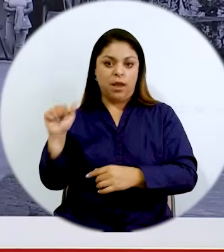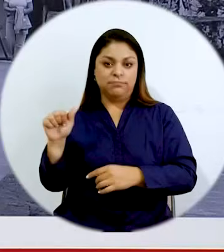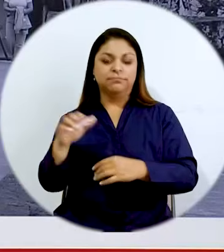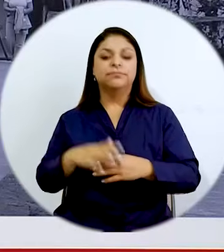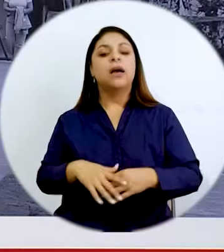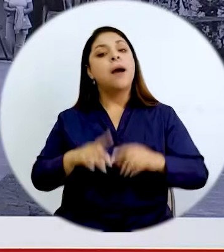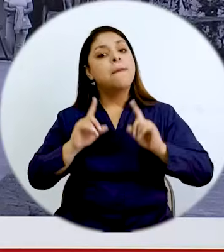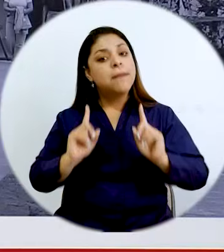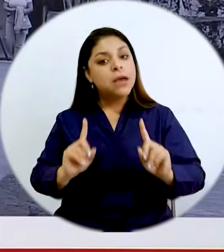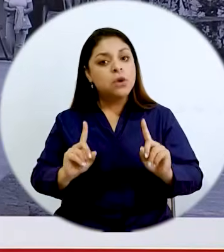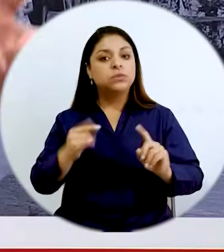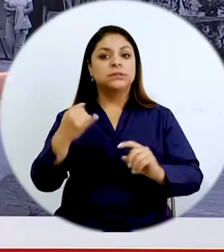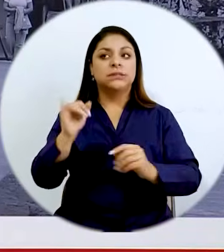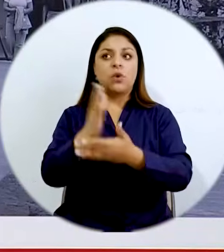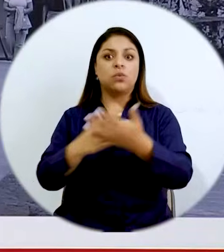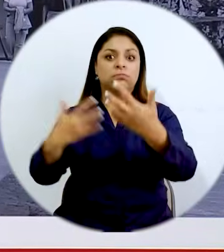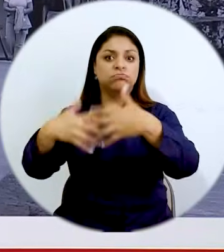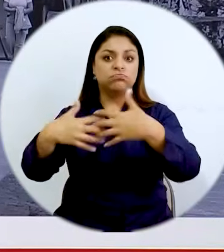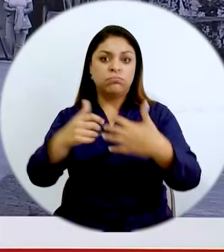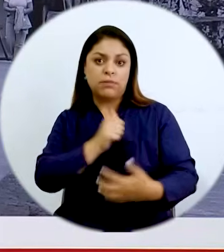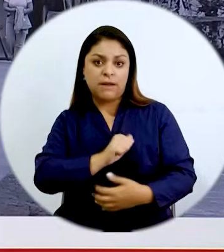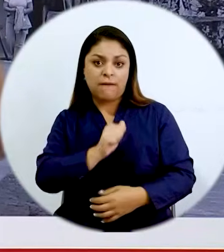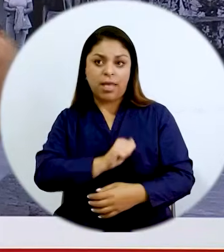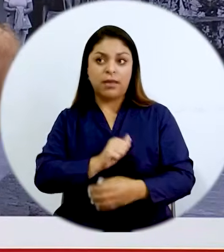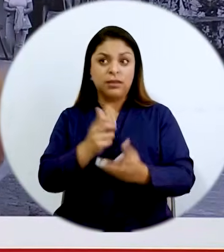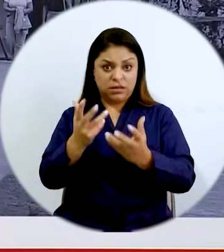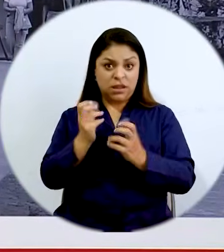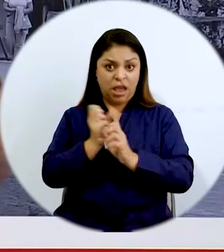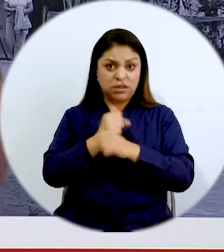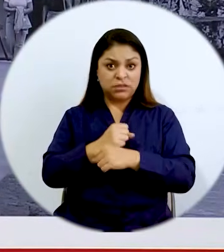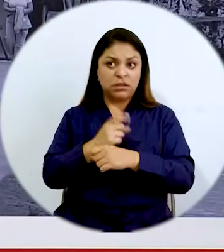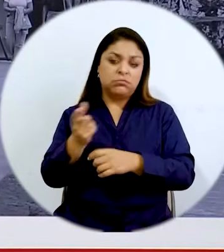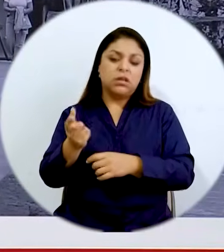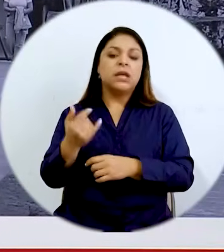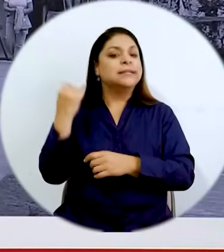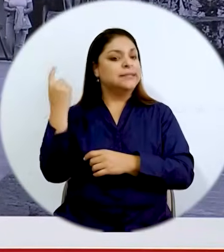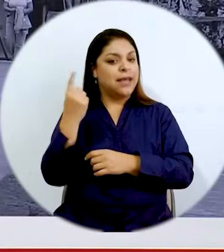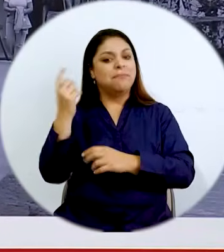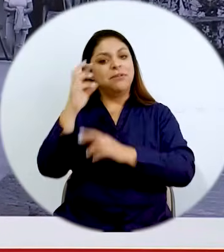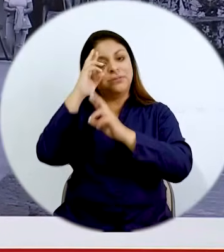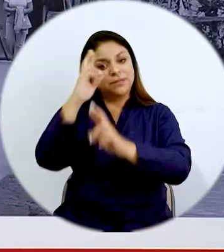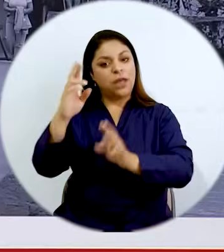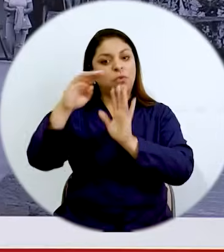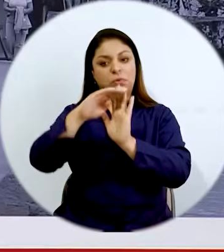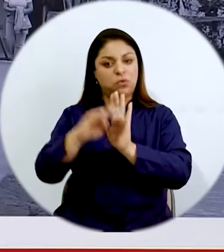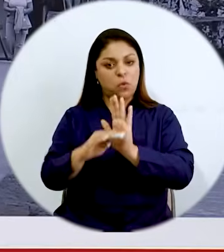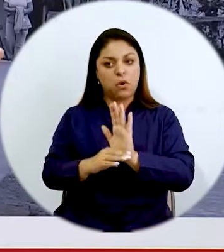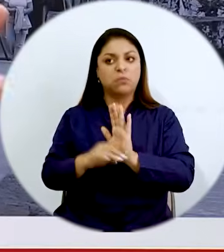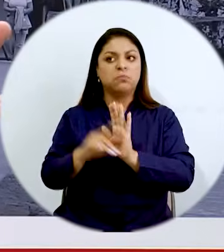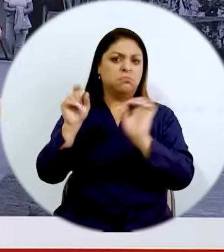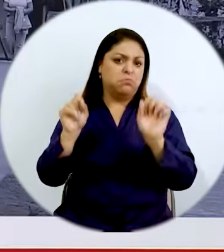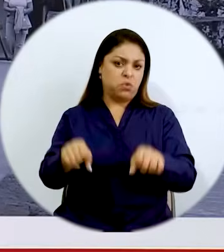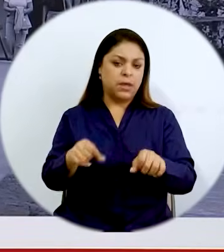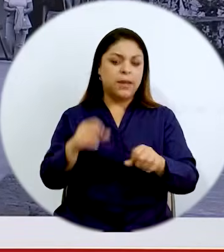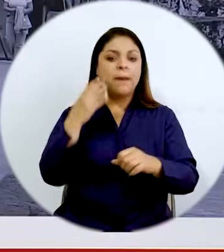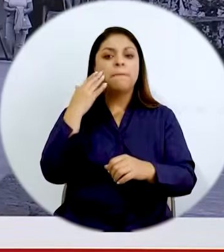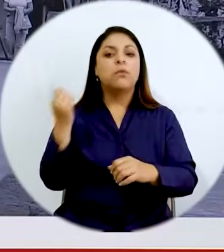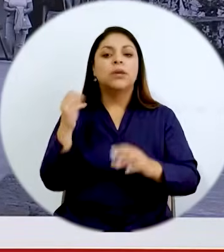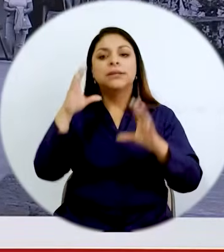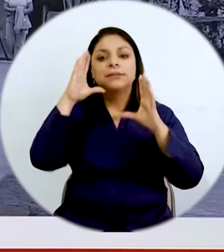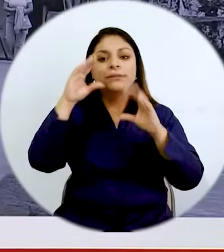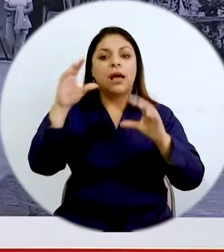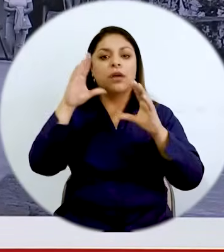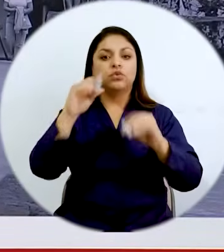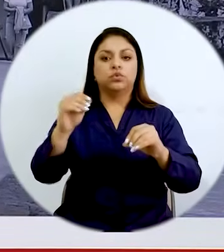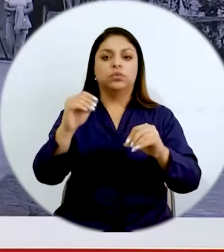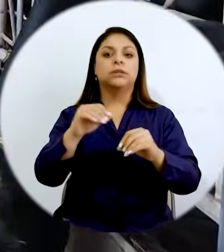pero también si alguna iniciativa privada lo quiere hacer, siempre respetando todos los protocolos, se hace. ¿Por qué? Porque los